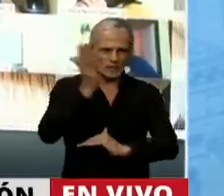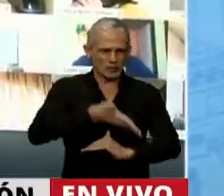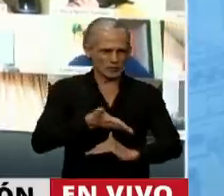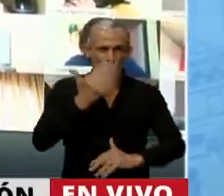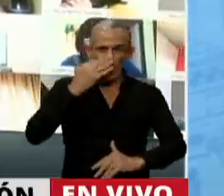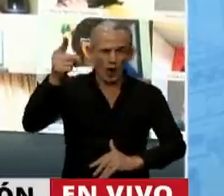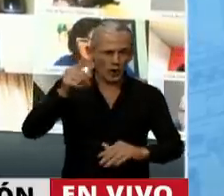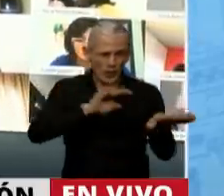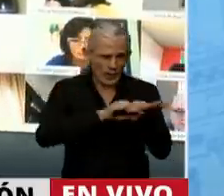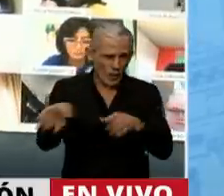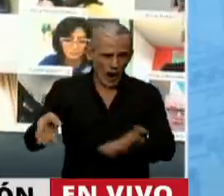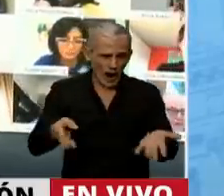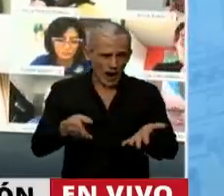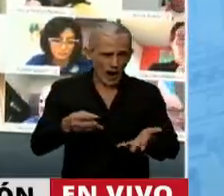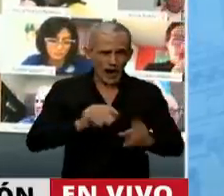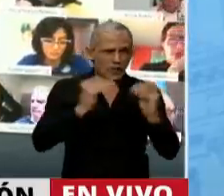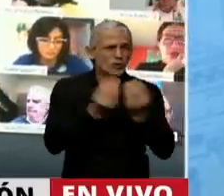Córdoba, la misma situación, recibe